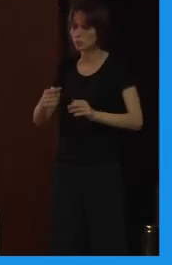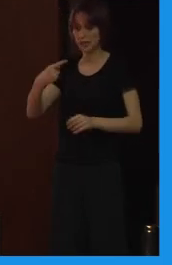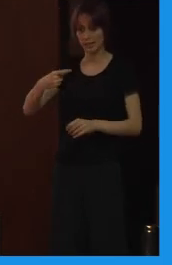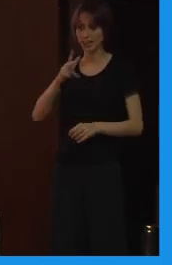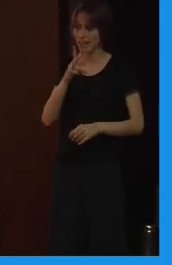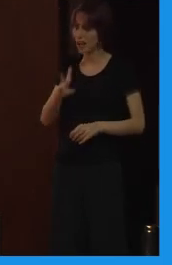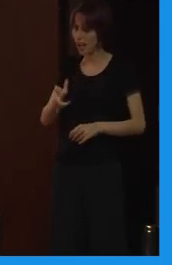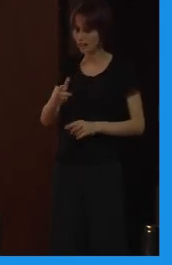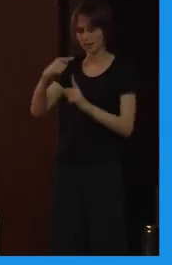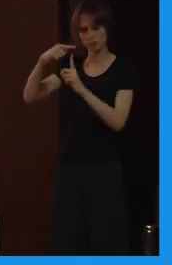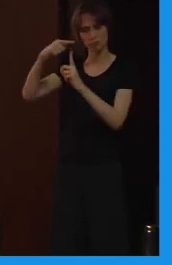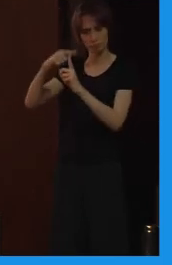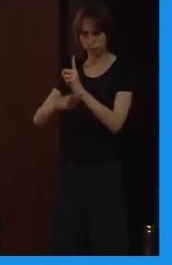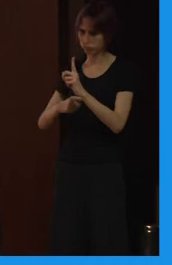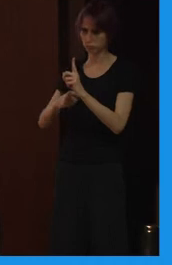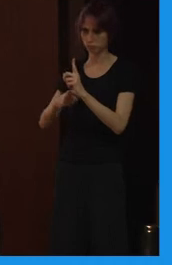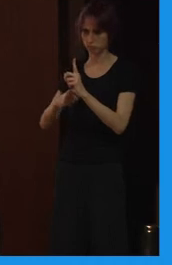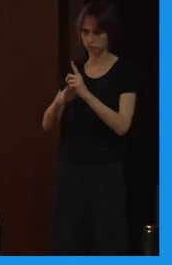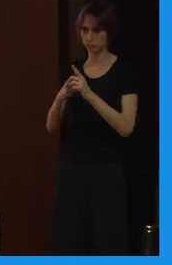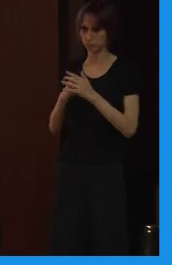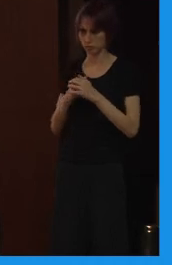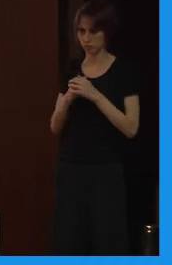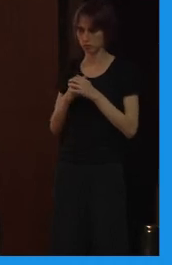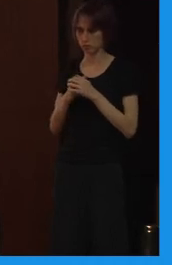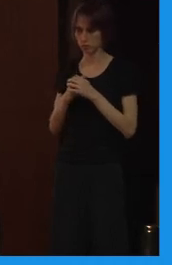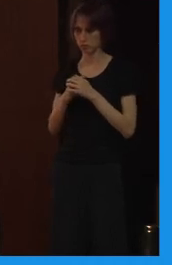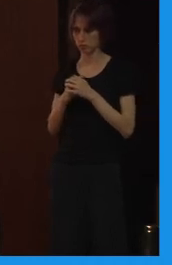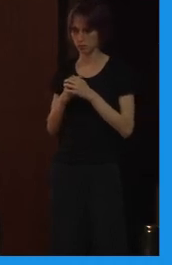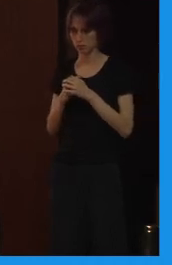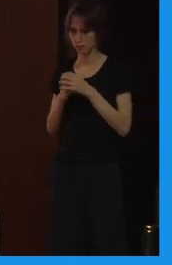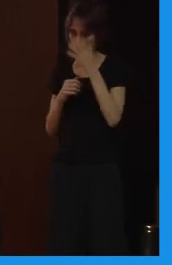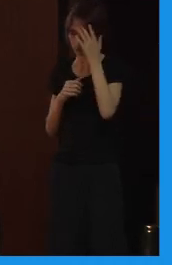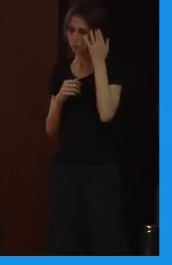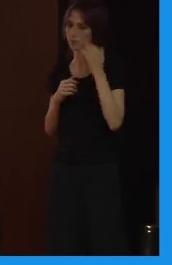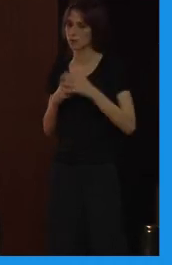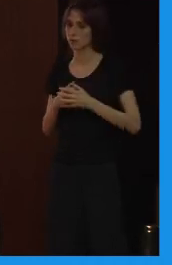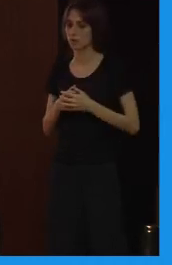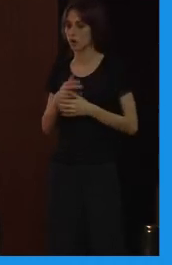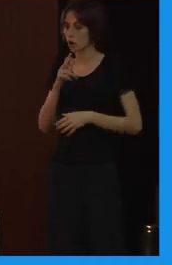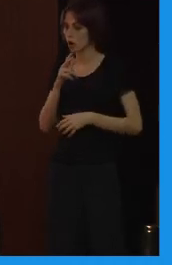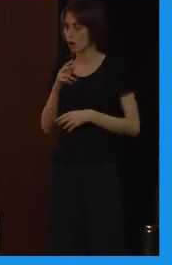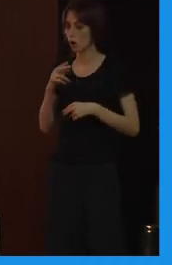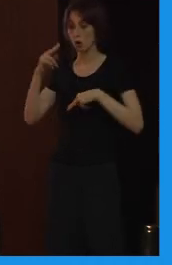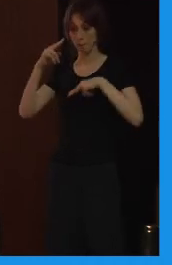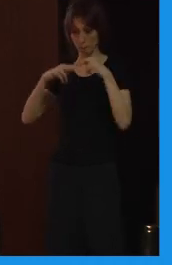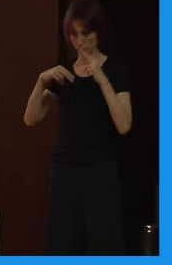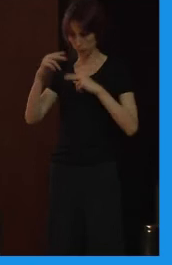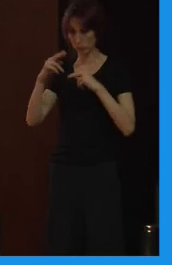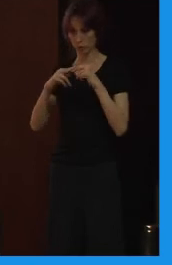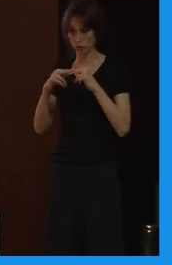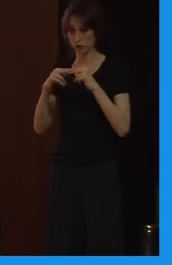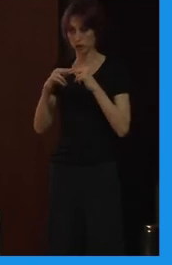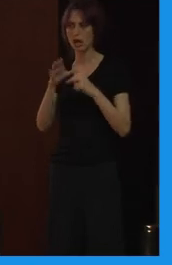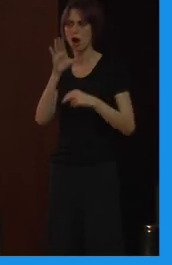plasmática muy baja. Si no, no tendría sentido. Es decir, faltando la proteína que